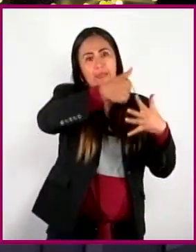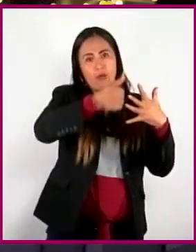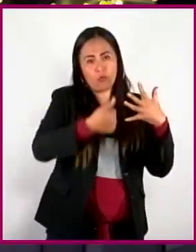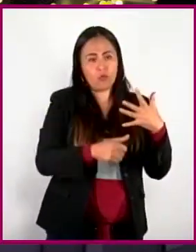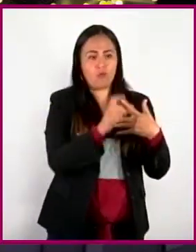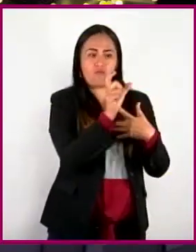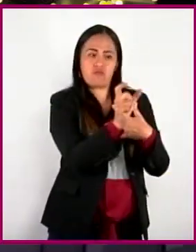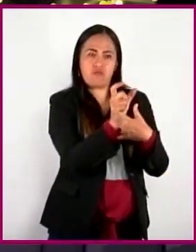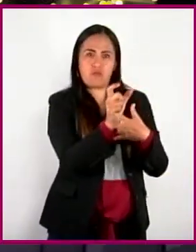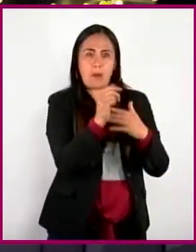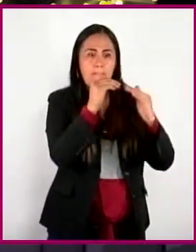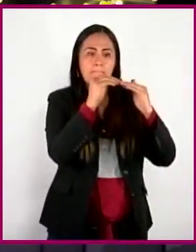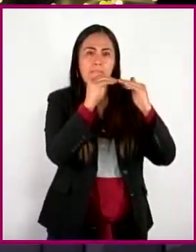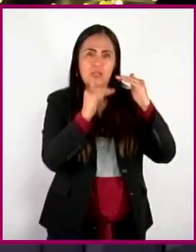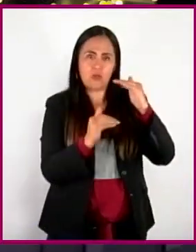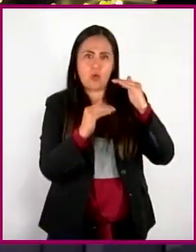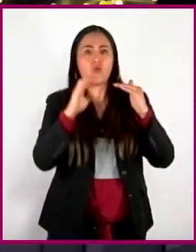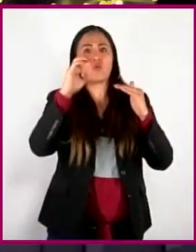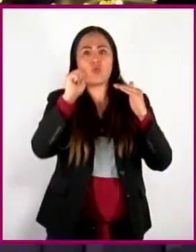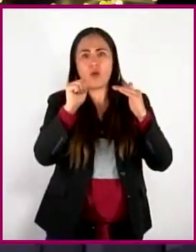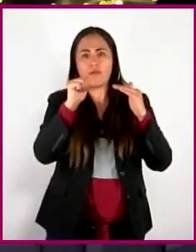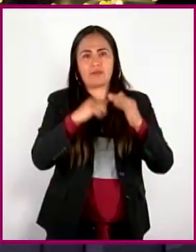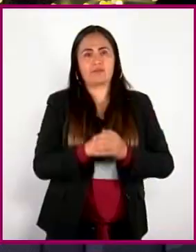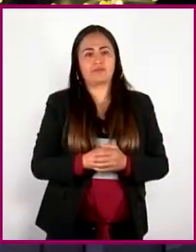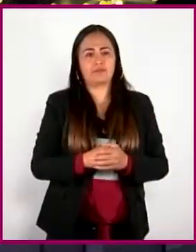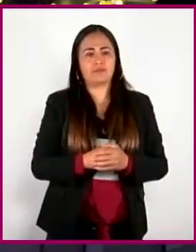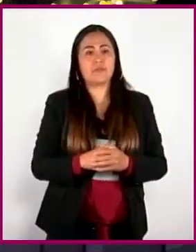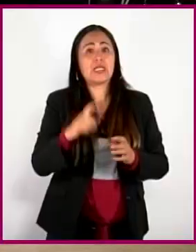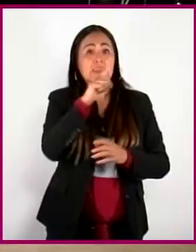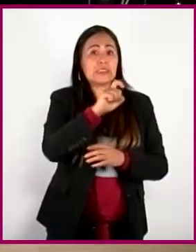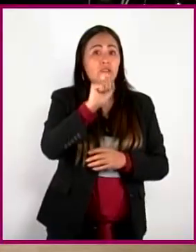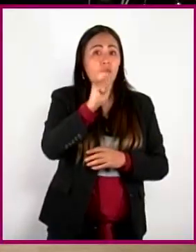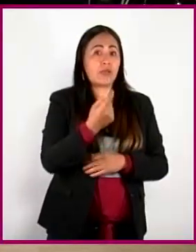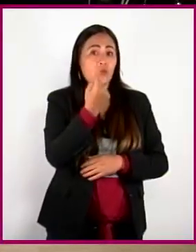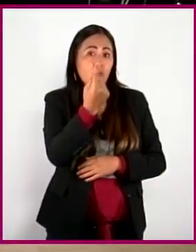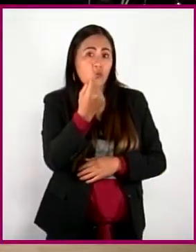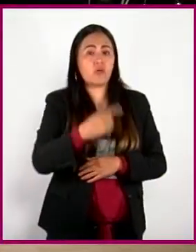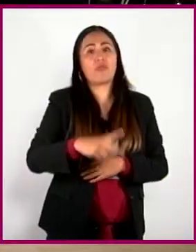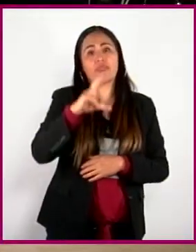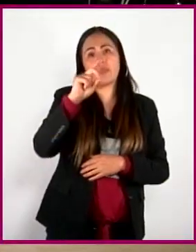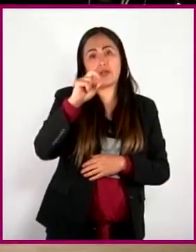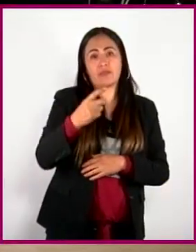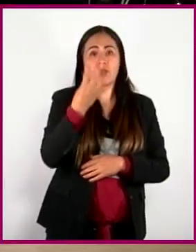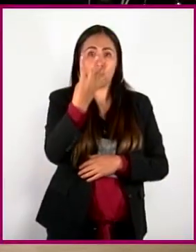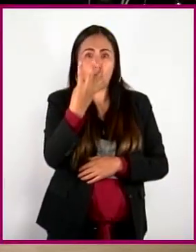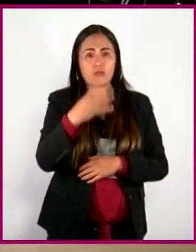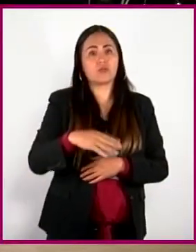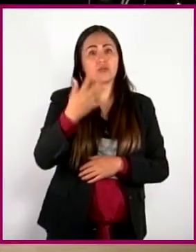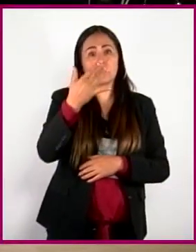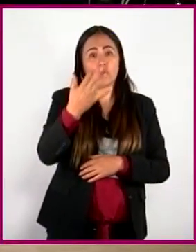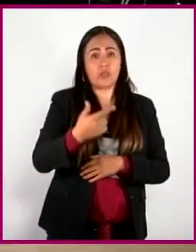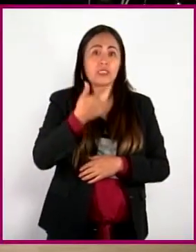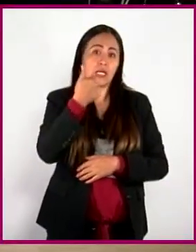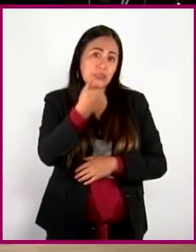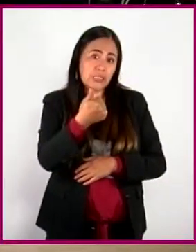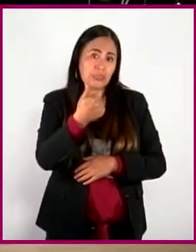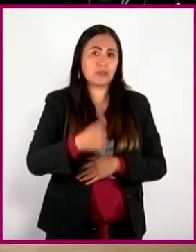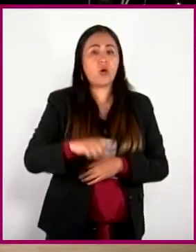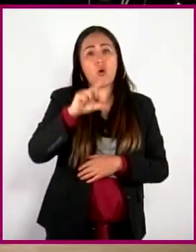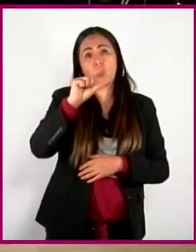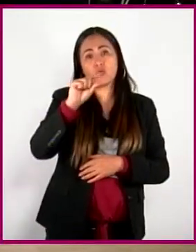cifras sea menor a 9, como el 121, el 34, el 56 y